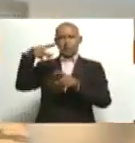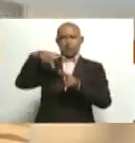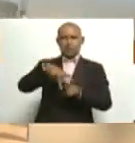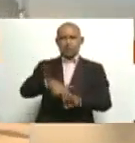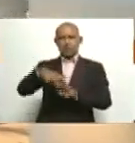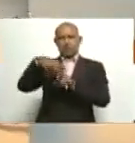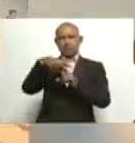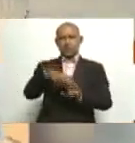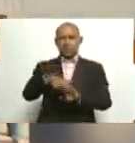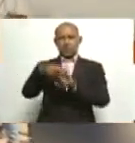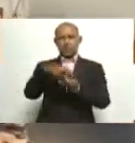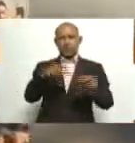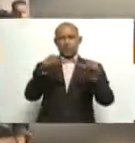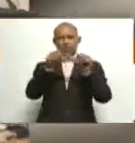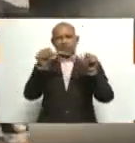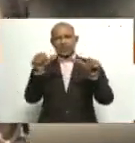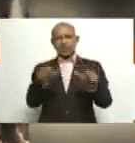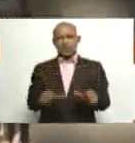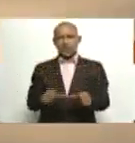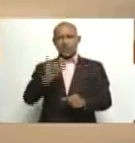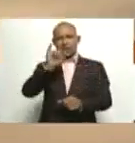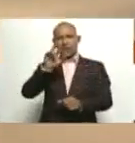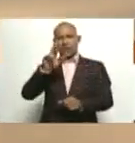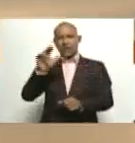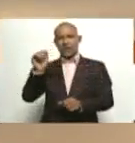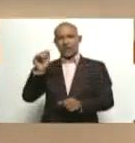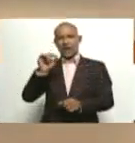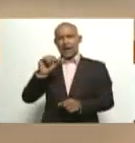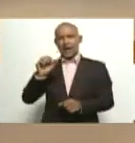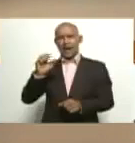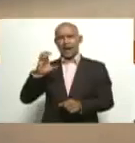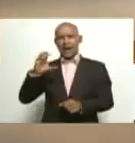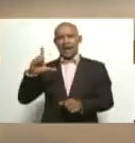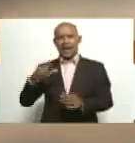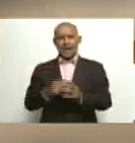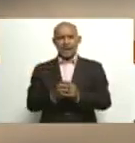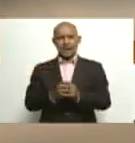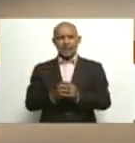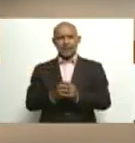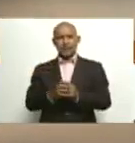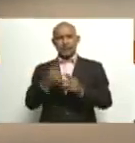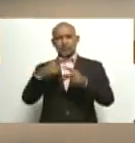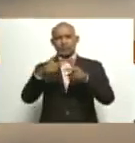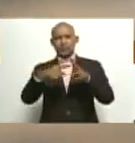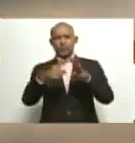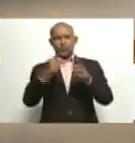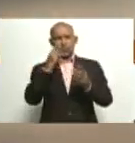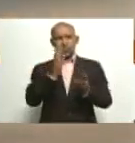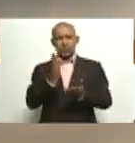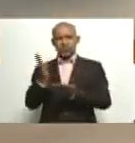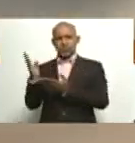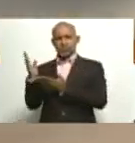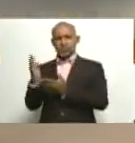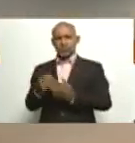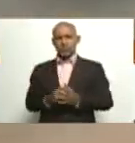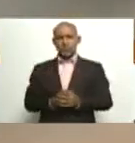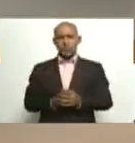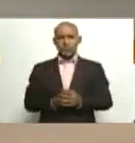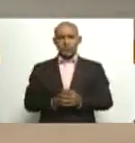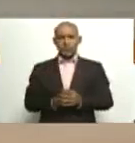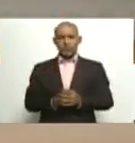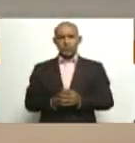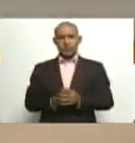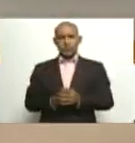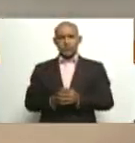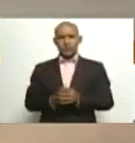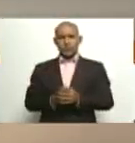sistemática que israelí en forma de bloqueo a la franja de Gaza, limpieza étnica, desplazamiento forzado,